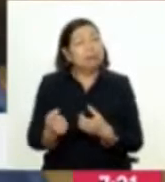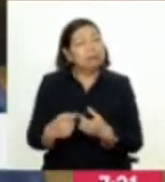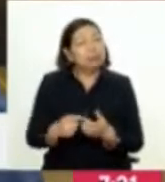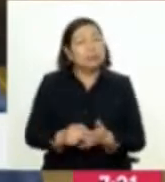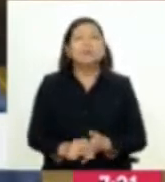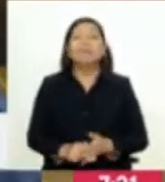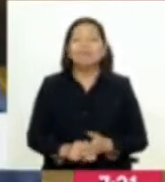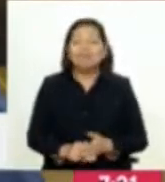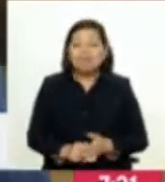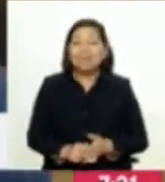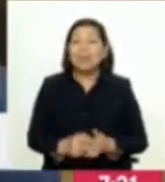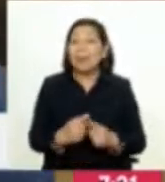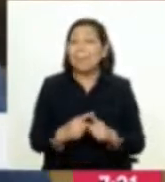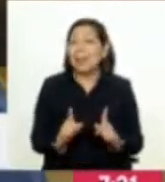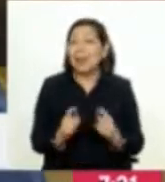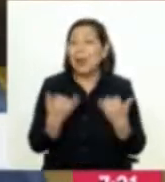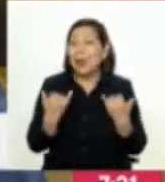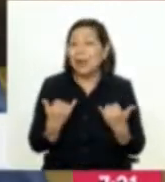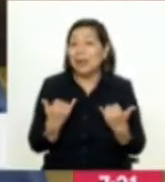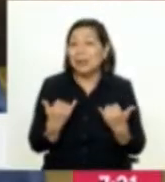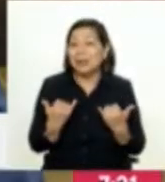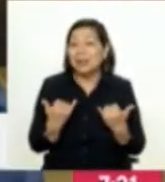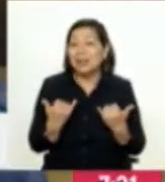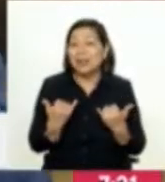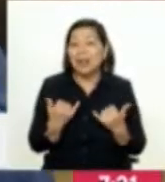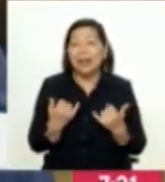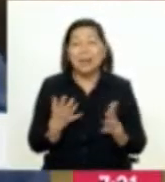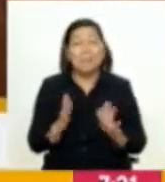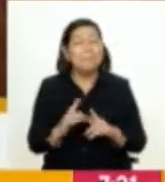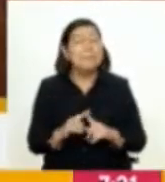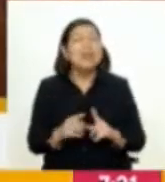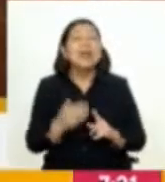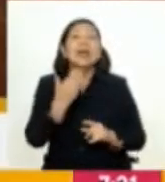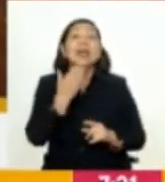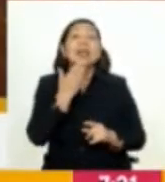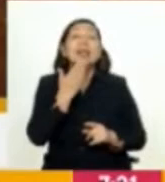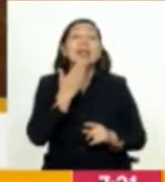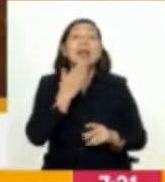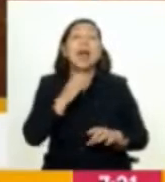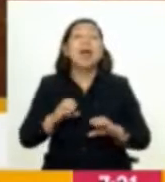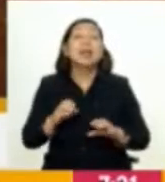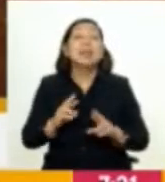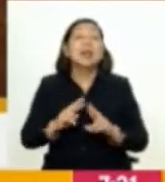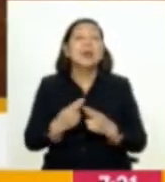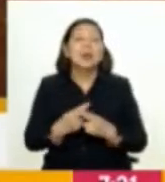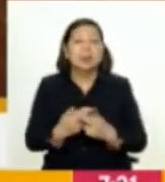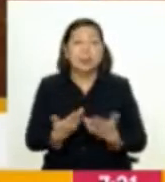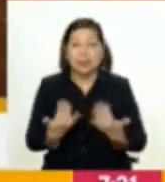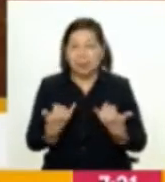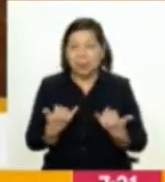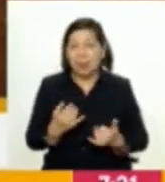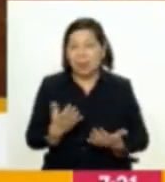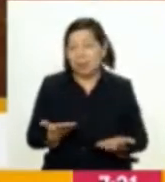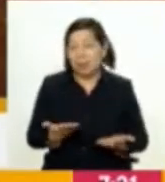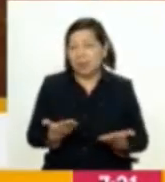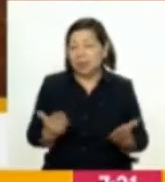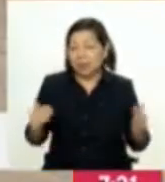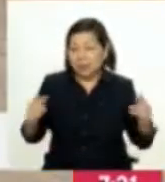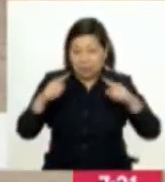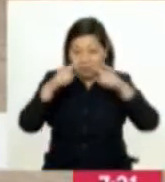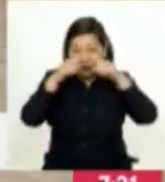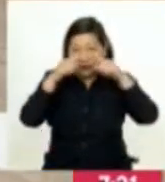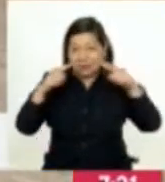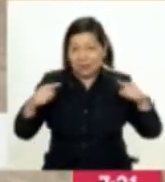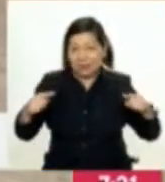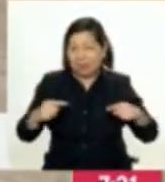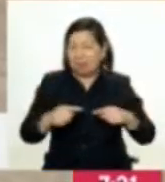invitaciones. Invitaciones, claro. ¿No? Pero esa es la composición bueno, de la pero, acuerdo. Perdón, pero ¿quién es el que ejecuta, finalmente? A ver. Acá vamos a, obviamente, aterrizar en la discusión,